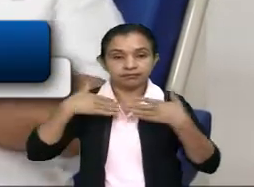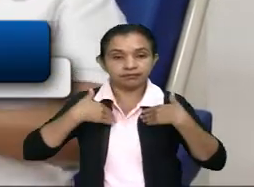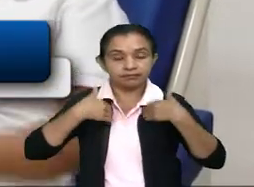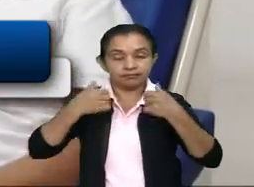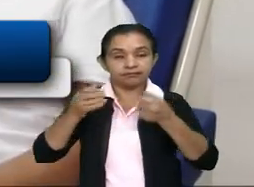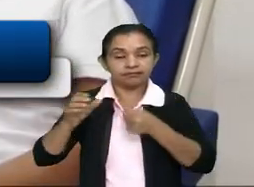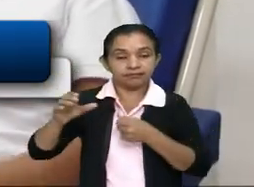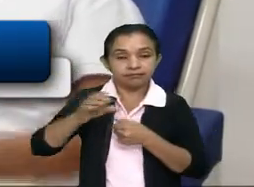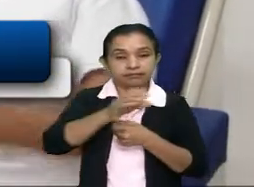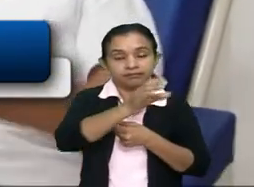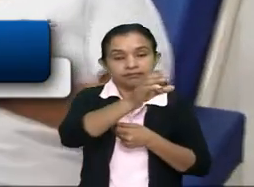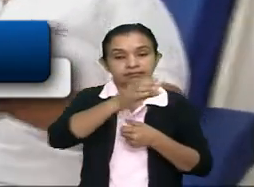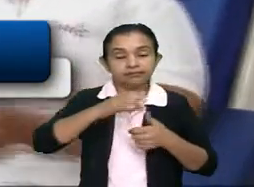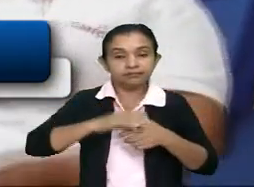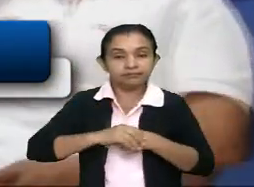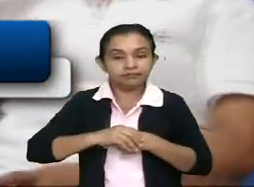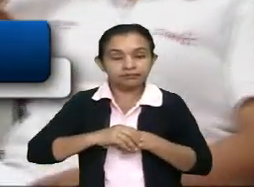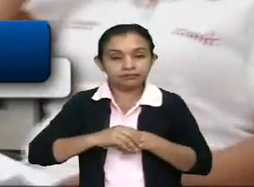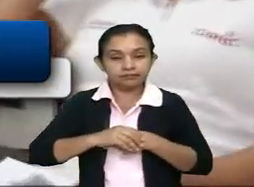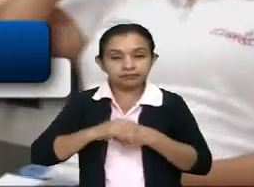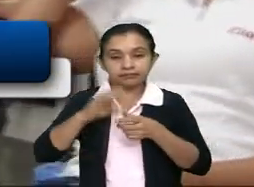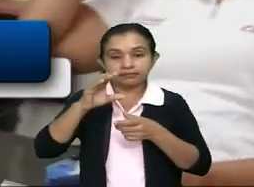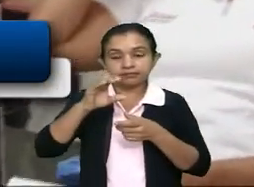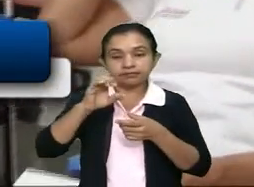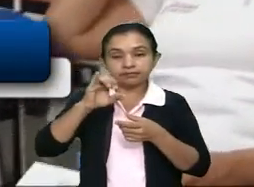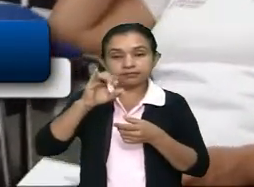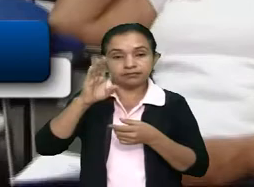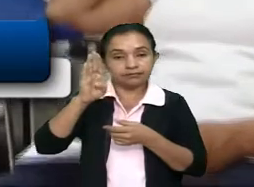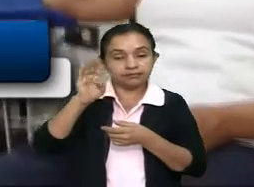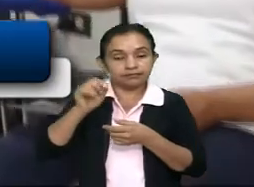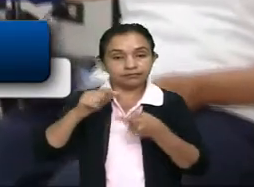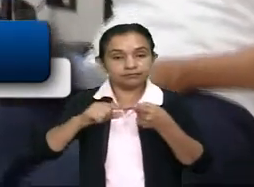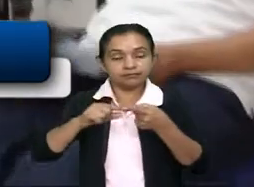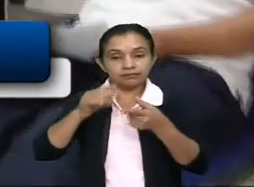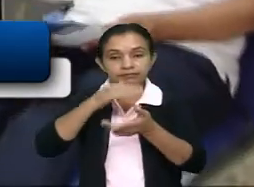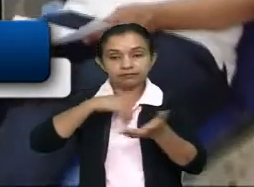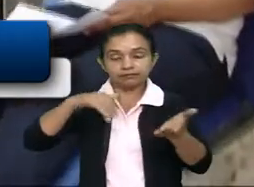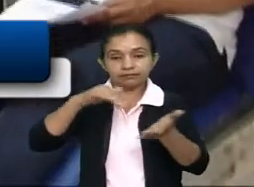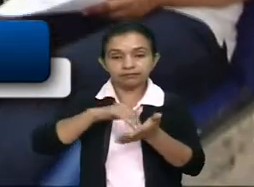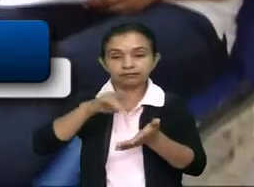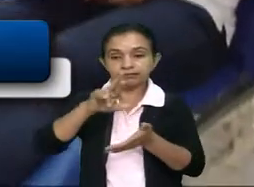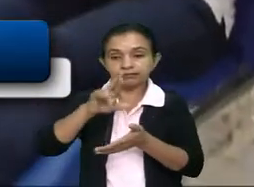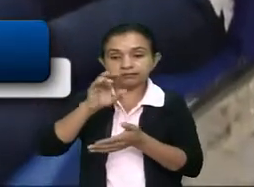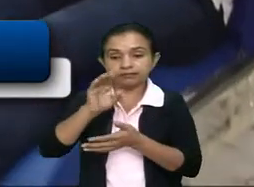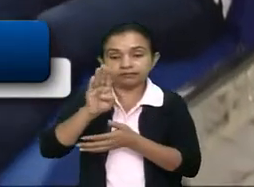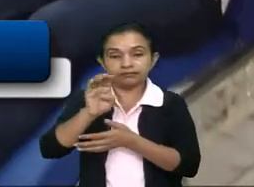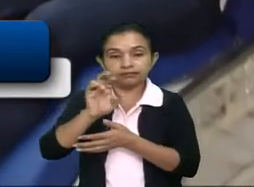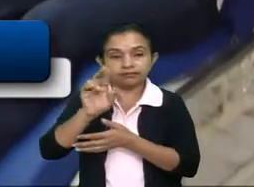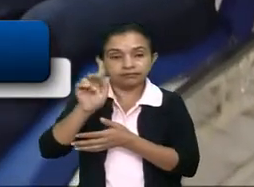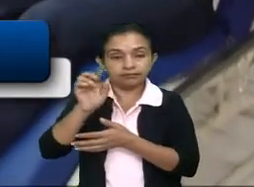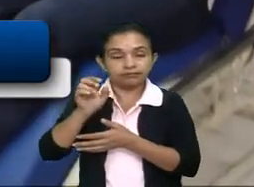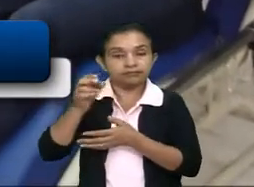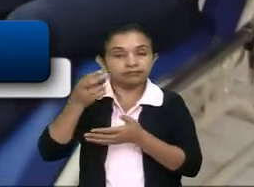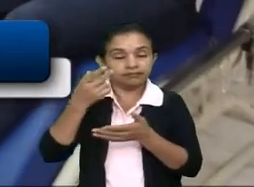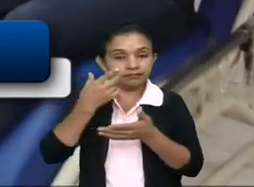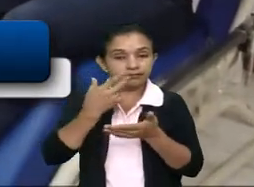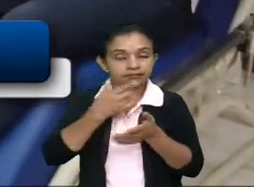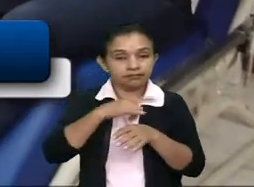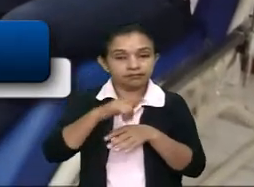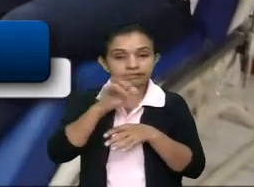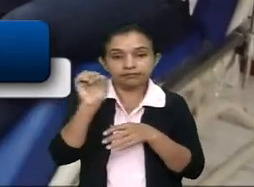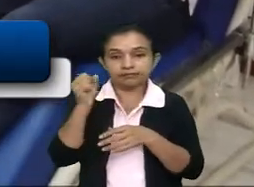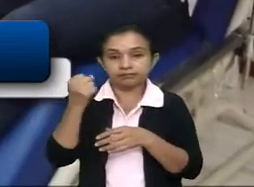de carazo en la comunidad de la ceiba envía el carnet en el centro de salud roberto herrera también estamos conectando y el sábado